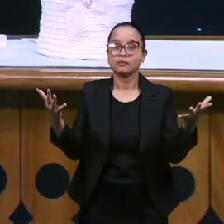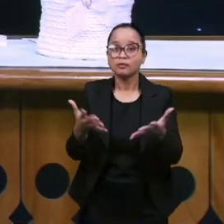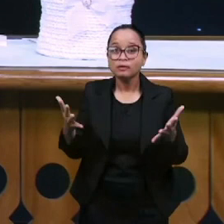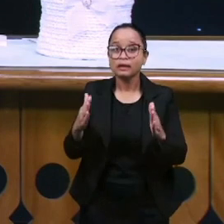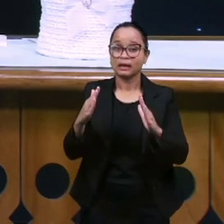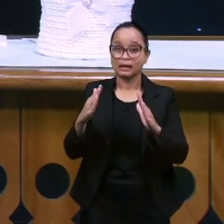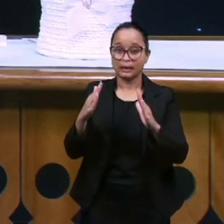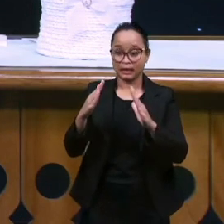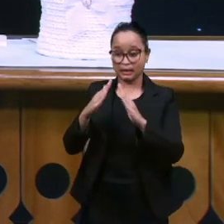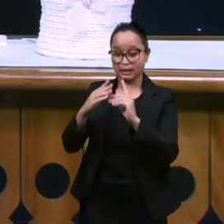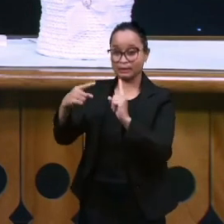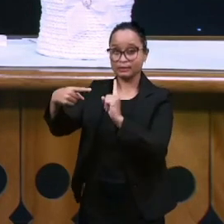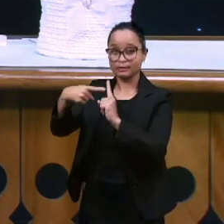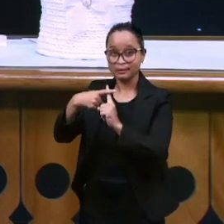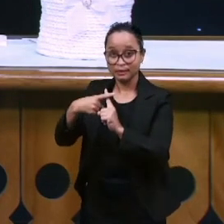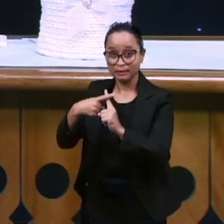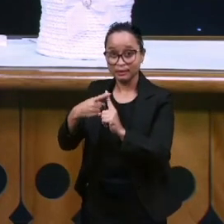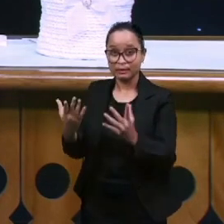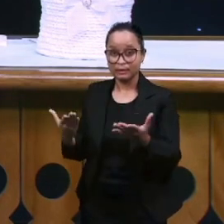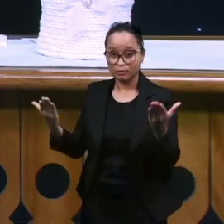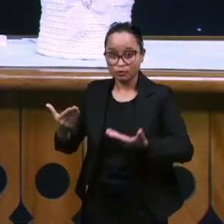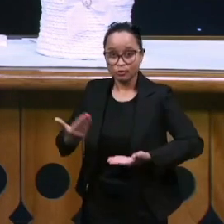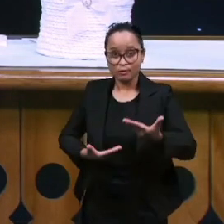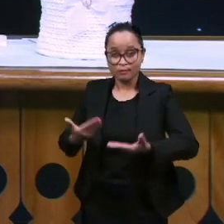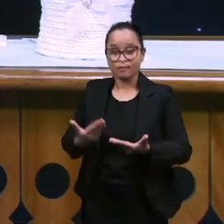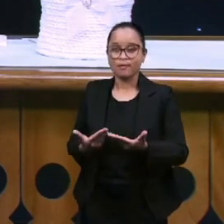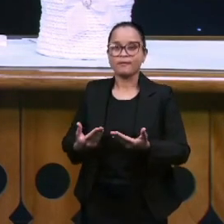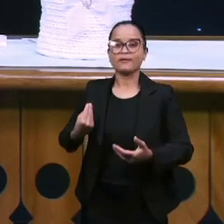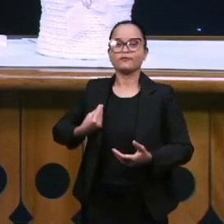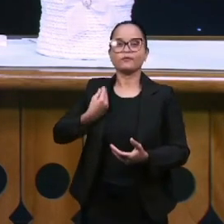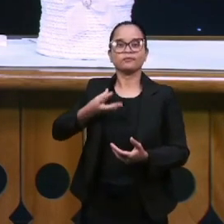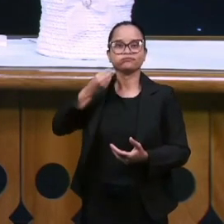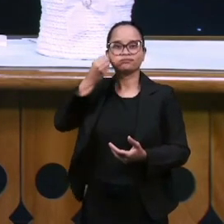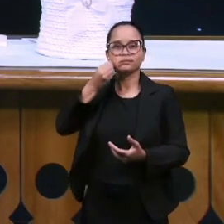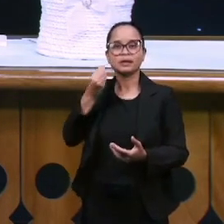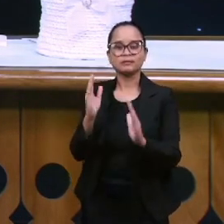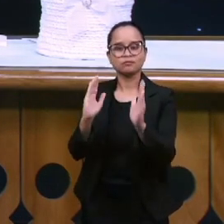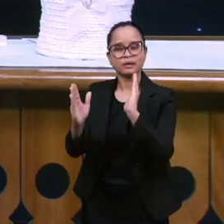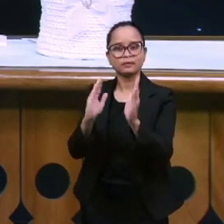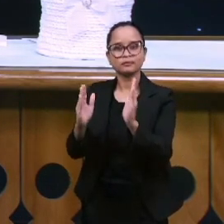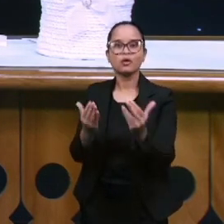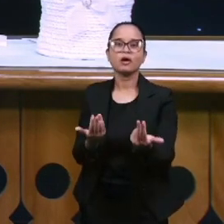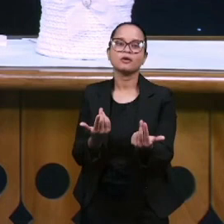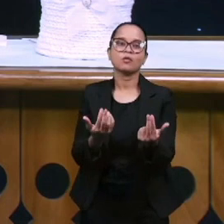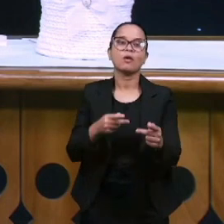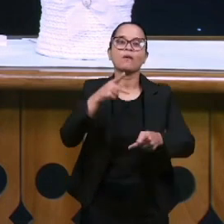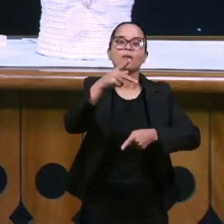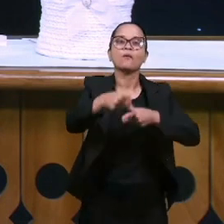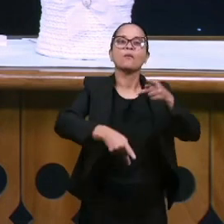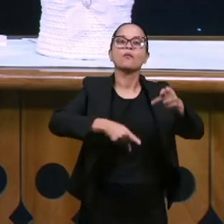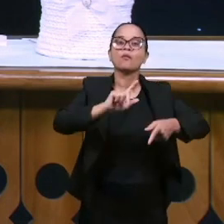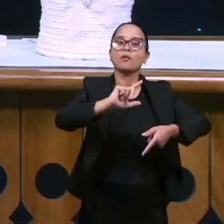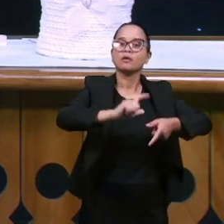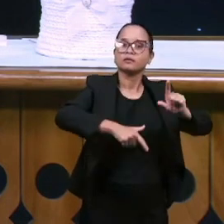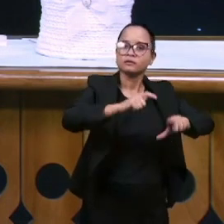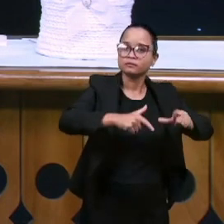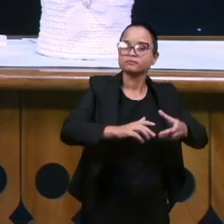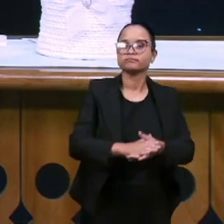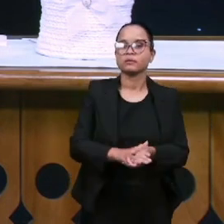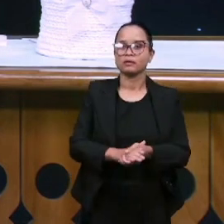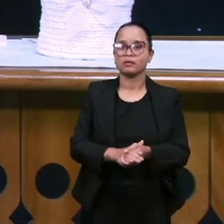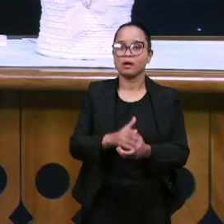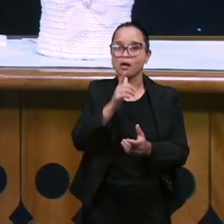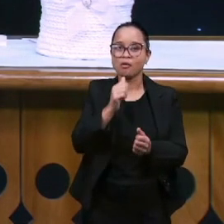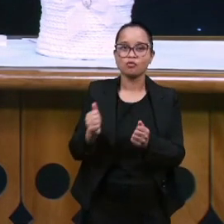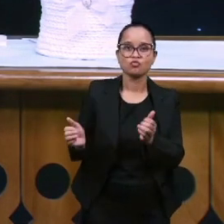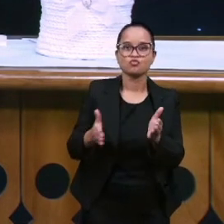iglesia va a vivir ese momento que vivió Israel al pasar el río Jordán, al cruzar